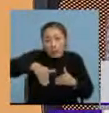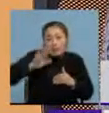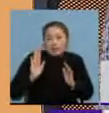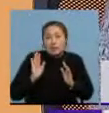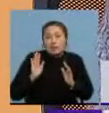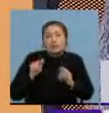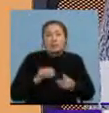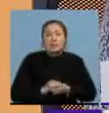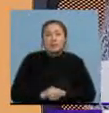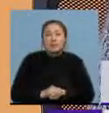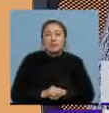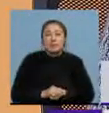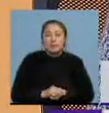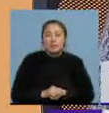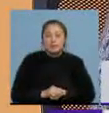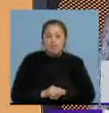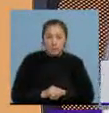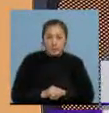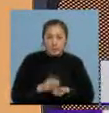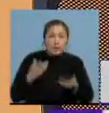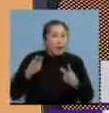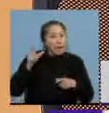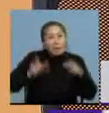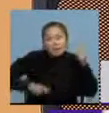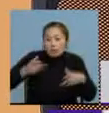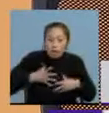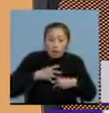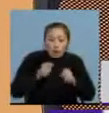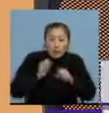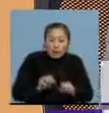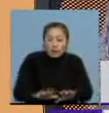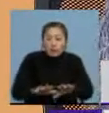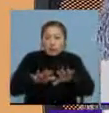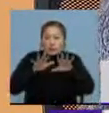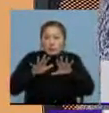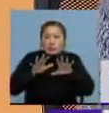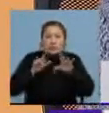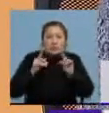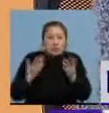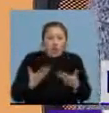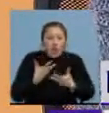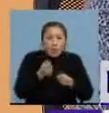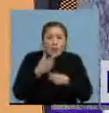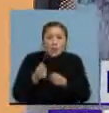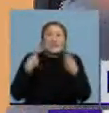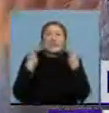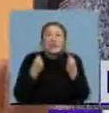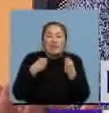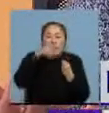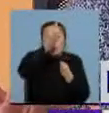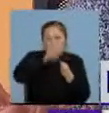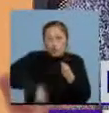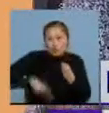tarifa social de gas este sí usando la energía y comprando caloventores y acondicionado en su colapsa el